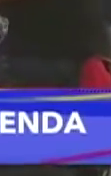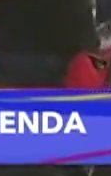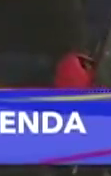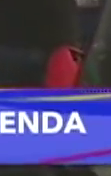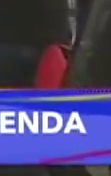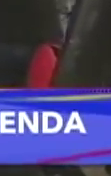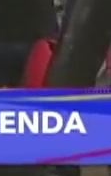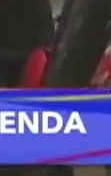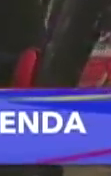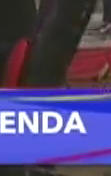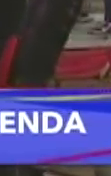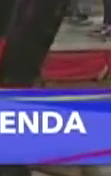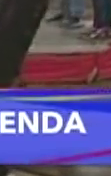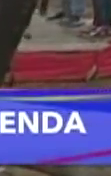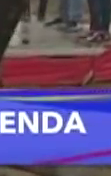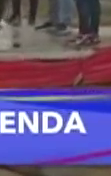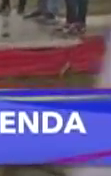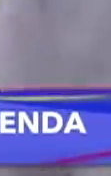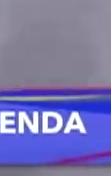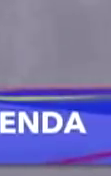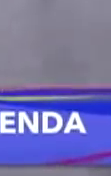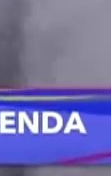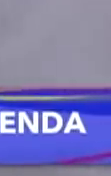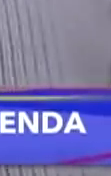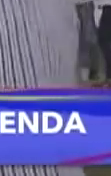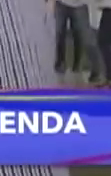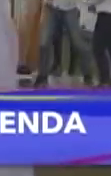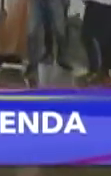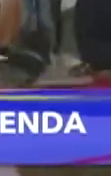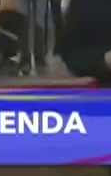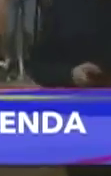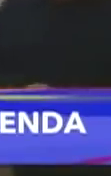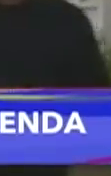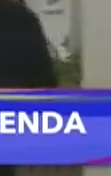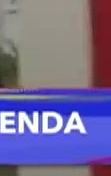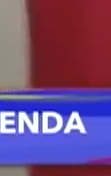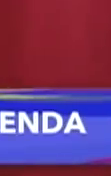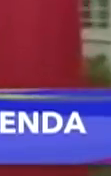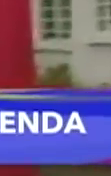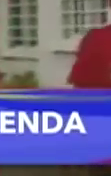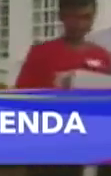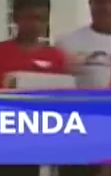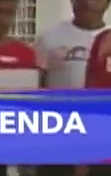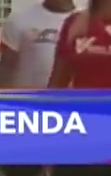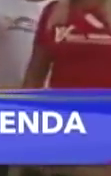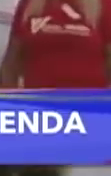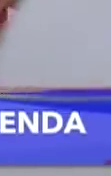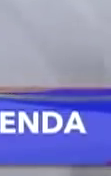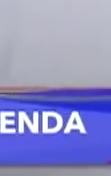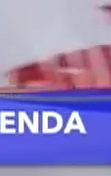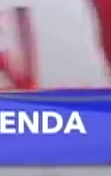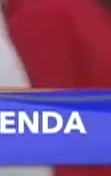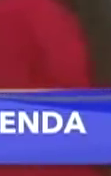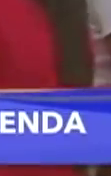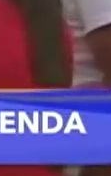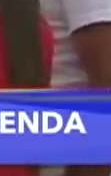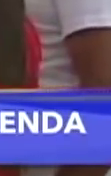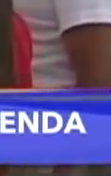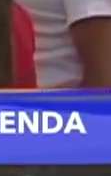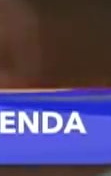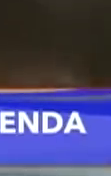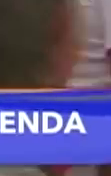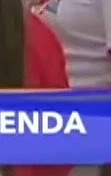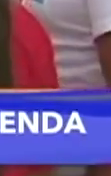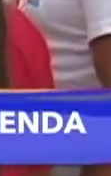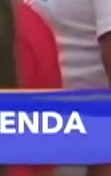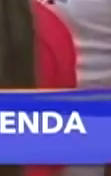la construcción de techos dignos, de hogares para los más vulnerables, para los que en la Cuarta República fueron